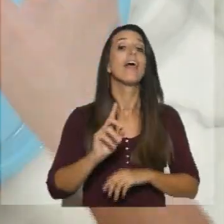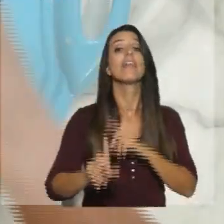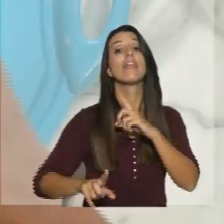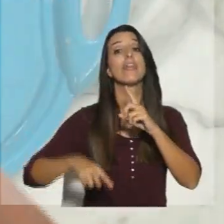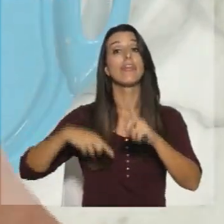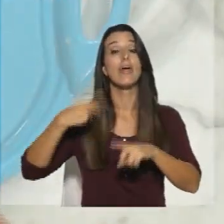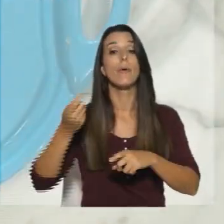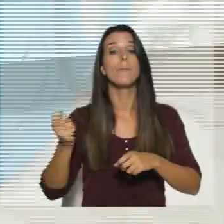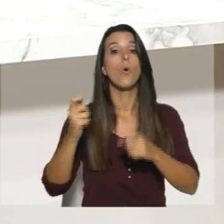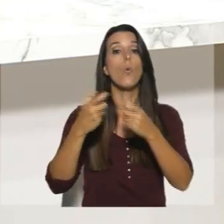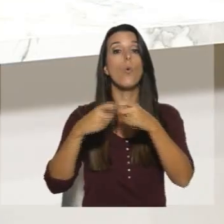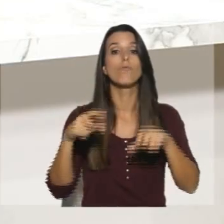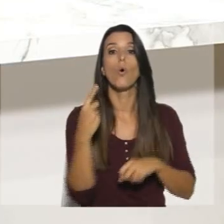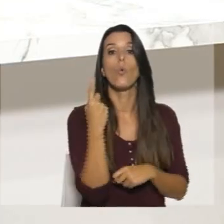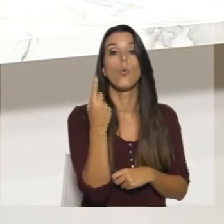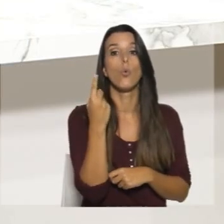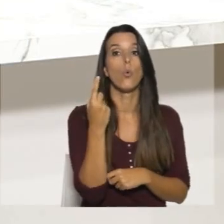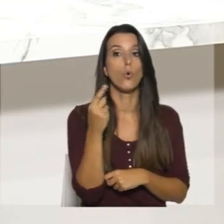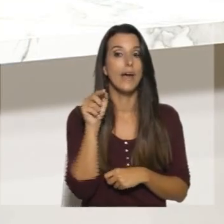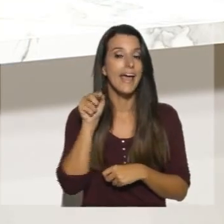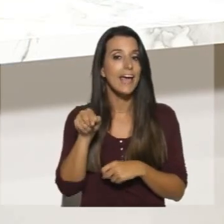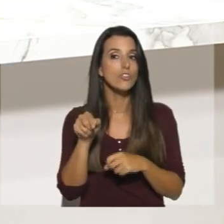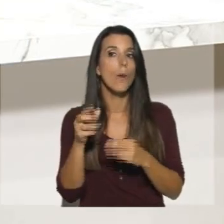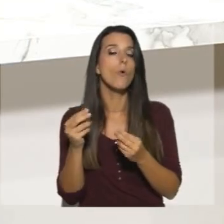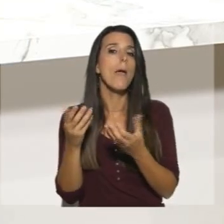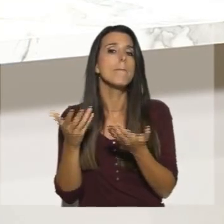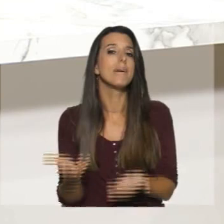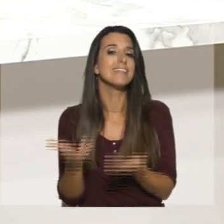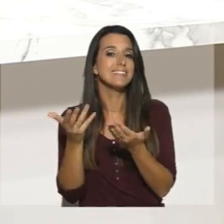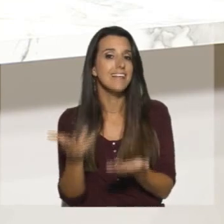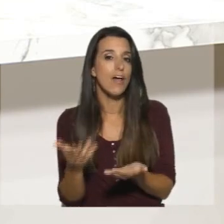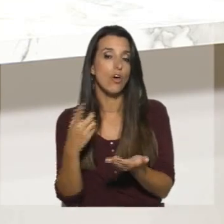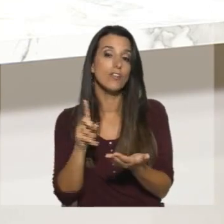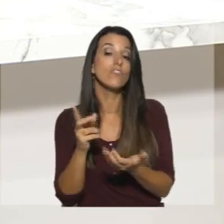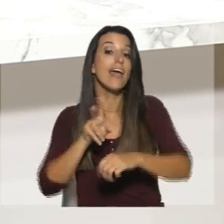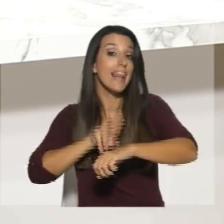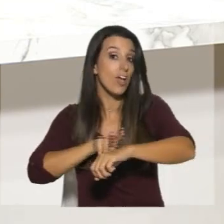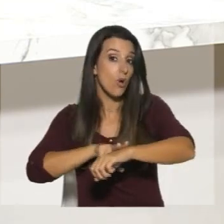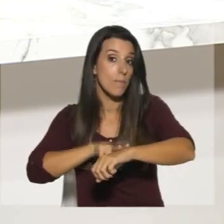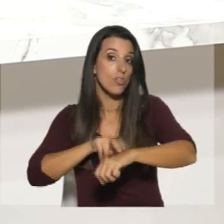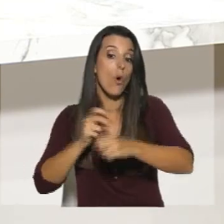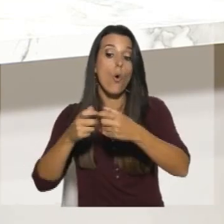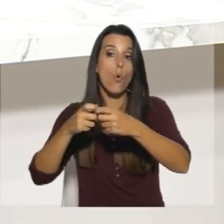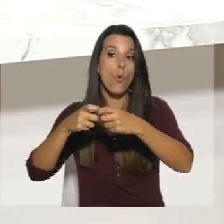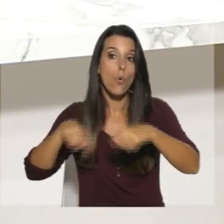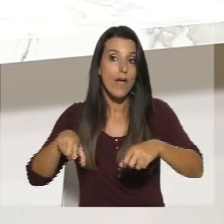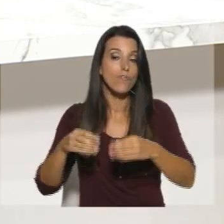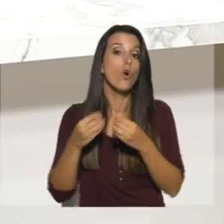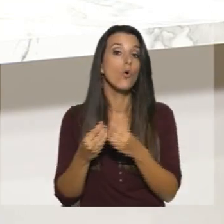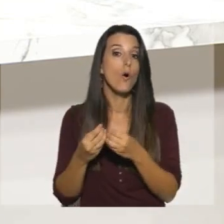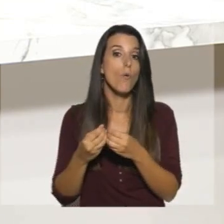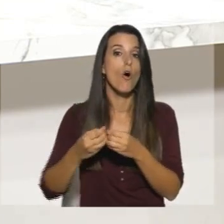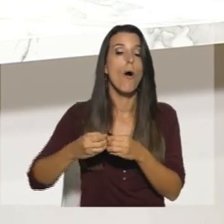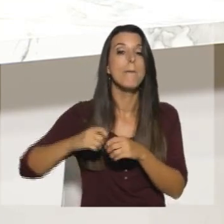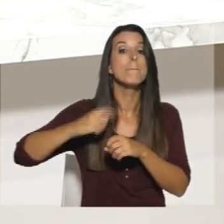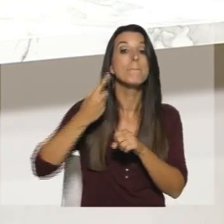tenés que incorporar un huevo. Esta masa, esto que tenés acá, es como muy denso. Entonces yo lo que te recomiendo es que el huevo lo agarres y lo